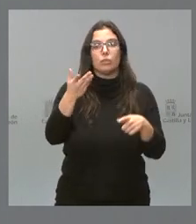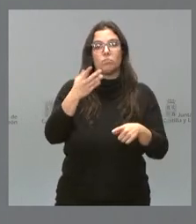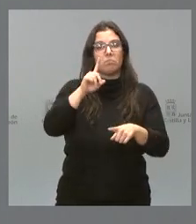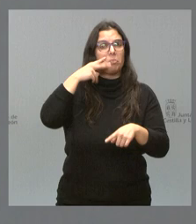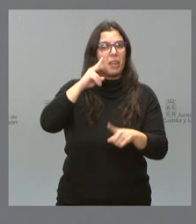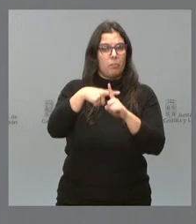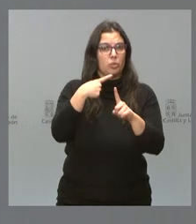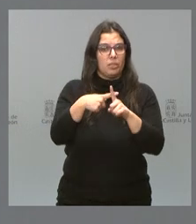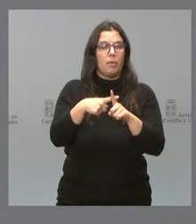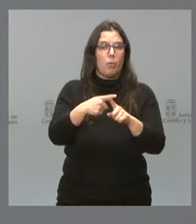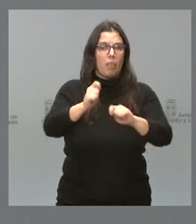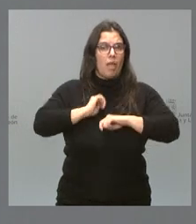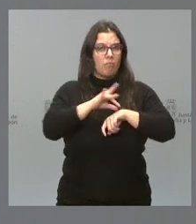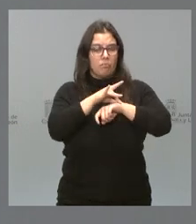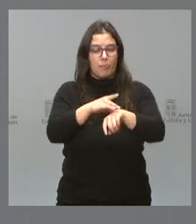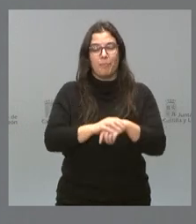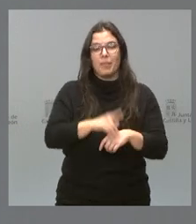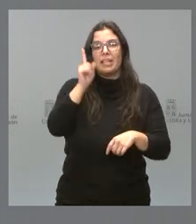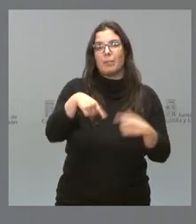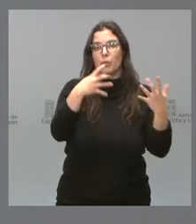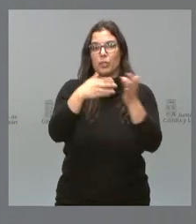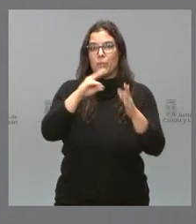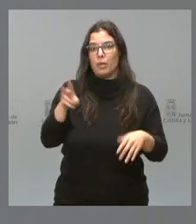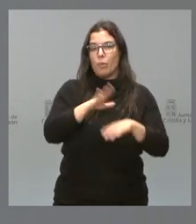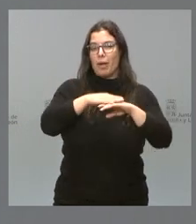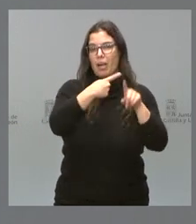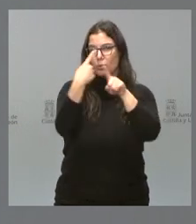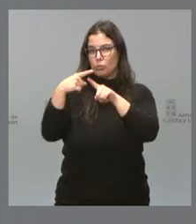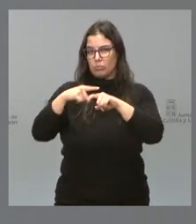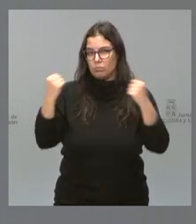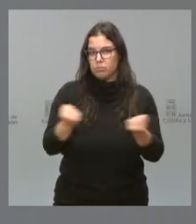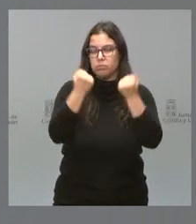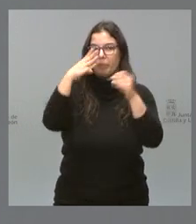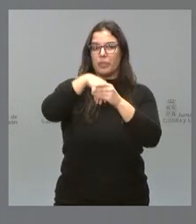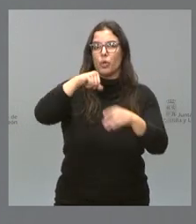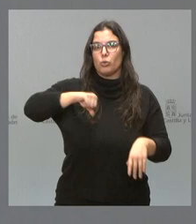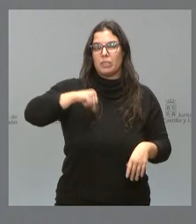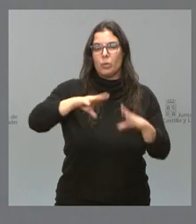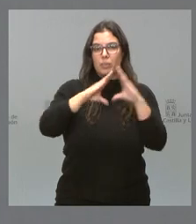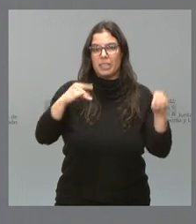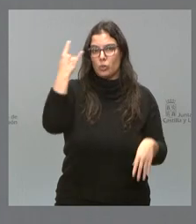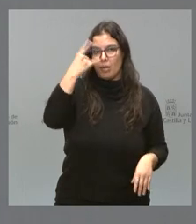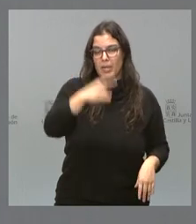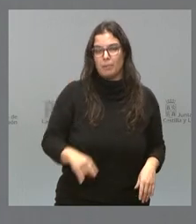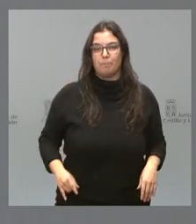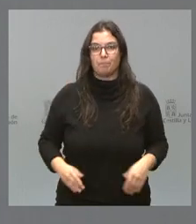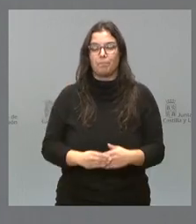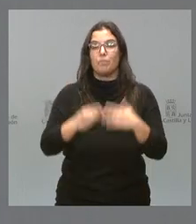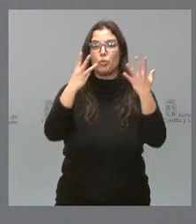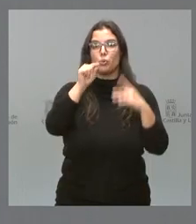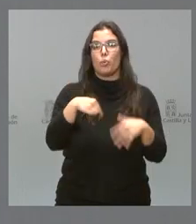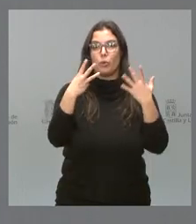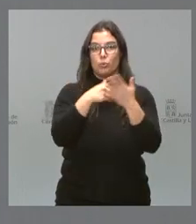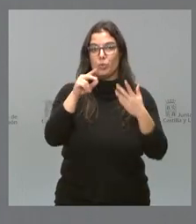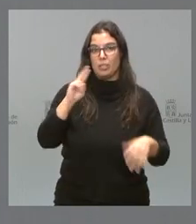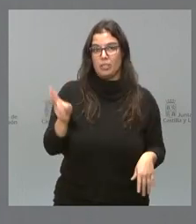nos va a permitir avanzar En esa dirección 900.000 euros para diversas actuaciones en el Hospital Universitario de Salamanca 8,8